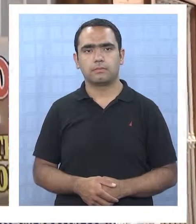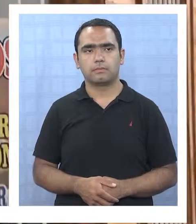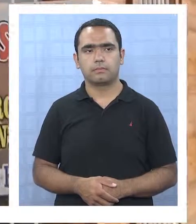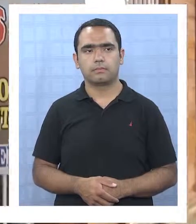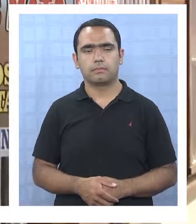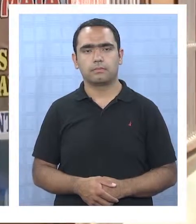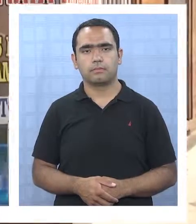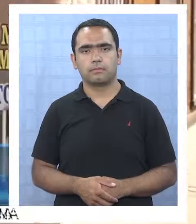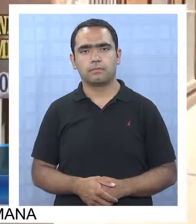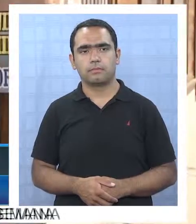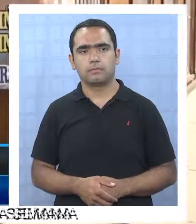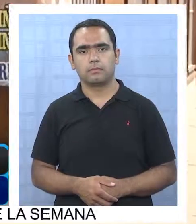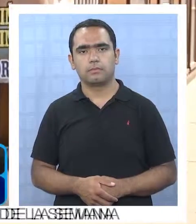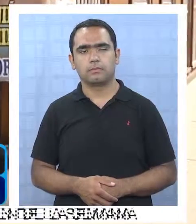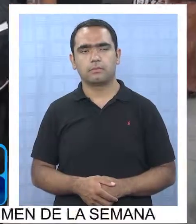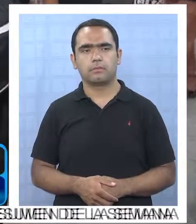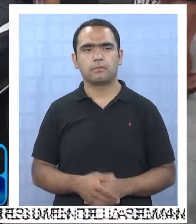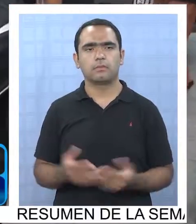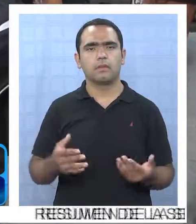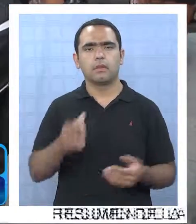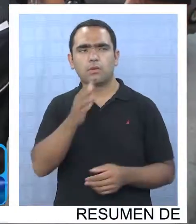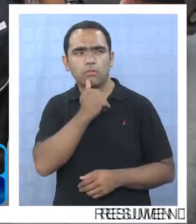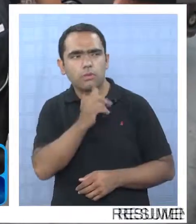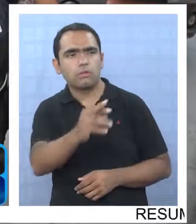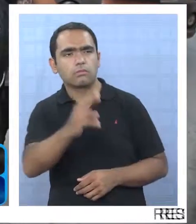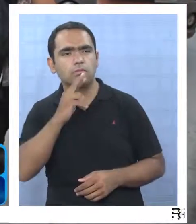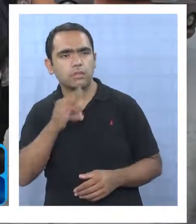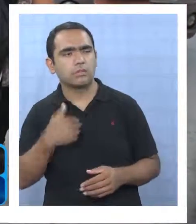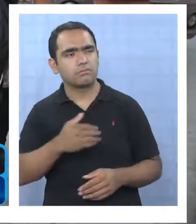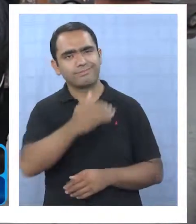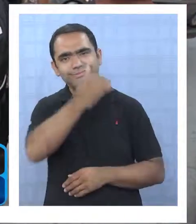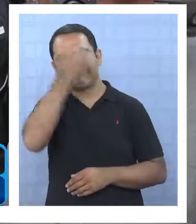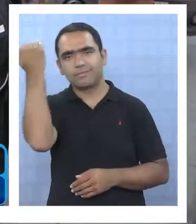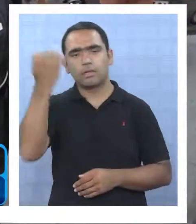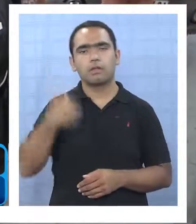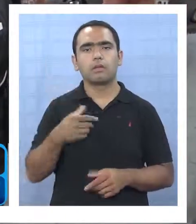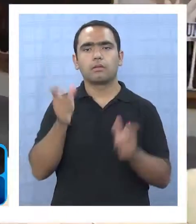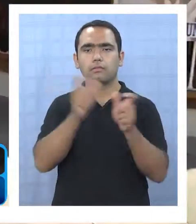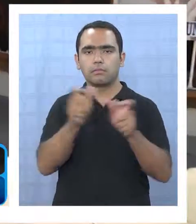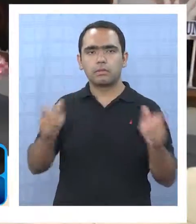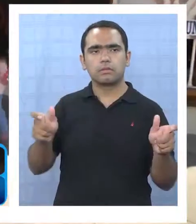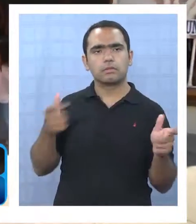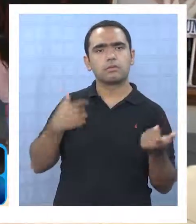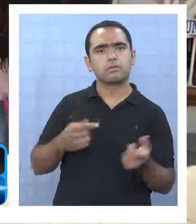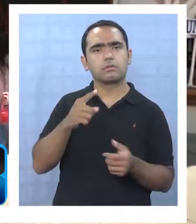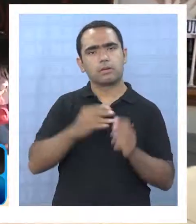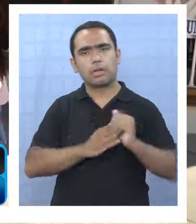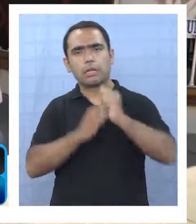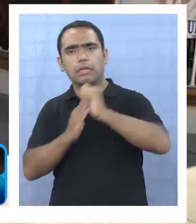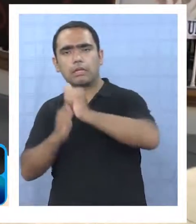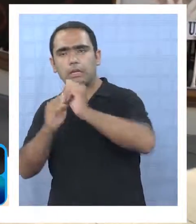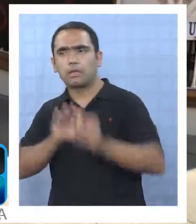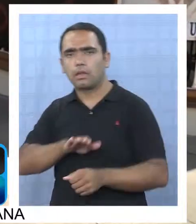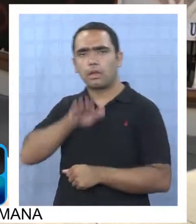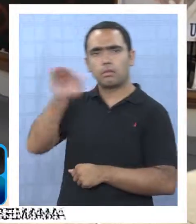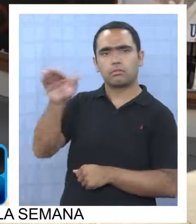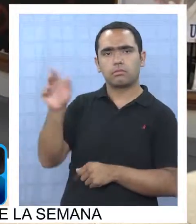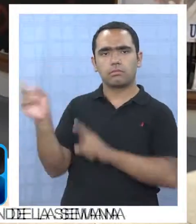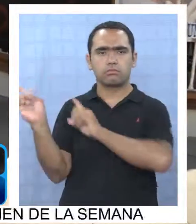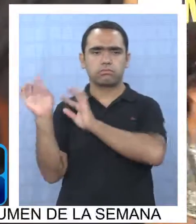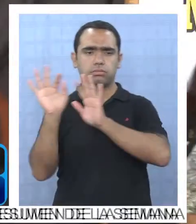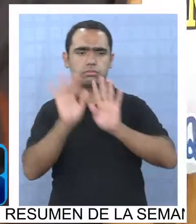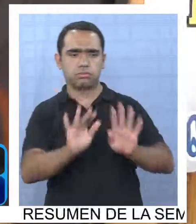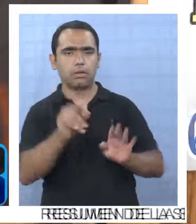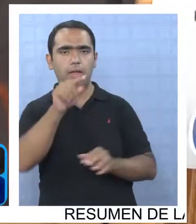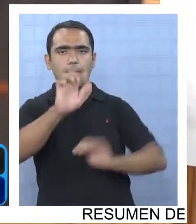Cansados de no recibir una respuesta concreta, dirigentes vecinales de Alto Hospicio se instalaron en el frontis de la empresa Aguas